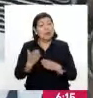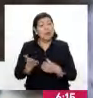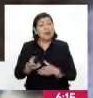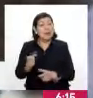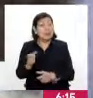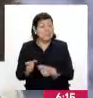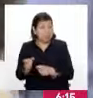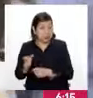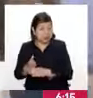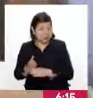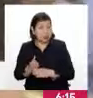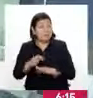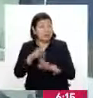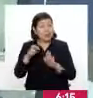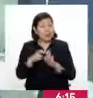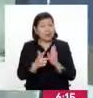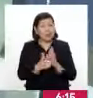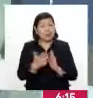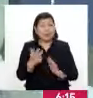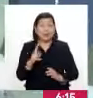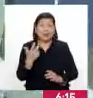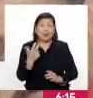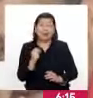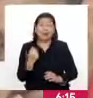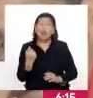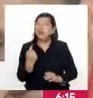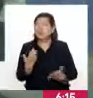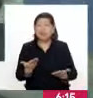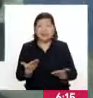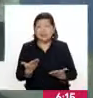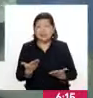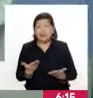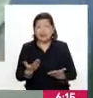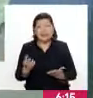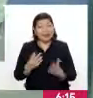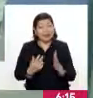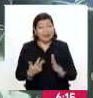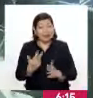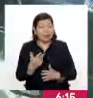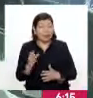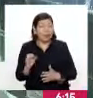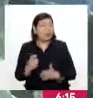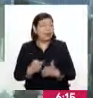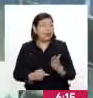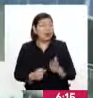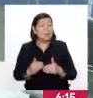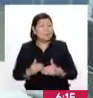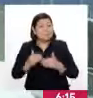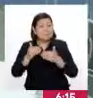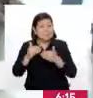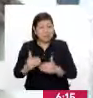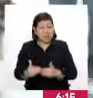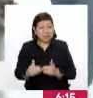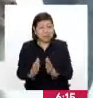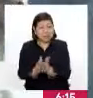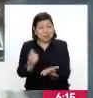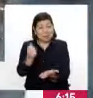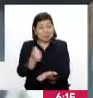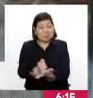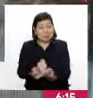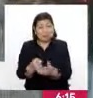del consumidor del proyecto de ley 30/11 que modifica el decreto legislativo 1350 y amplía la vigencia del pasaporte